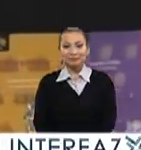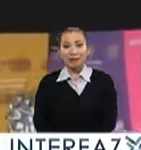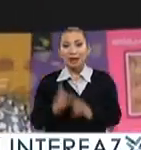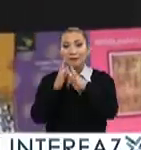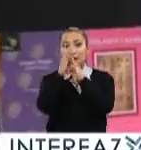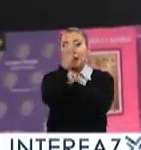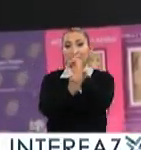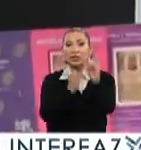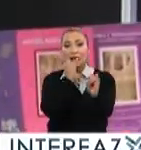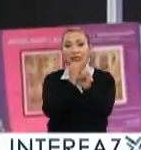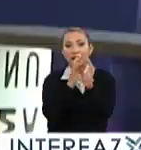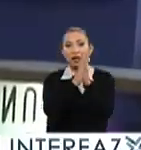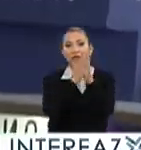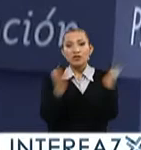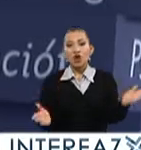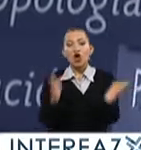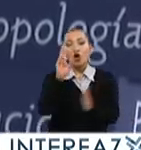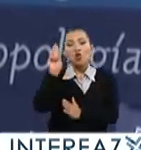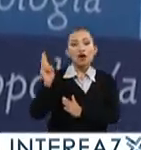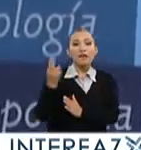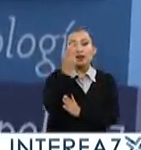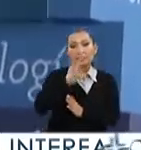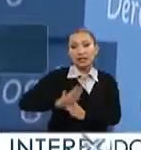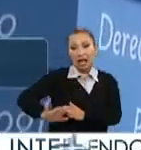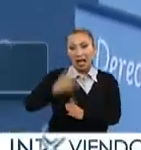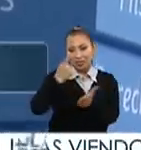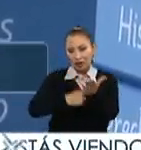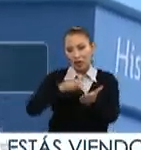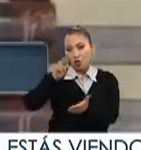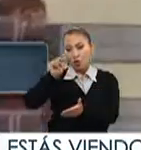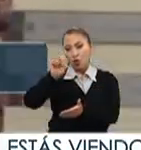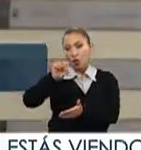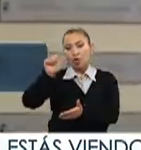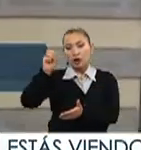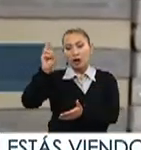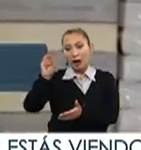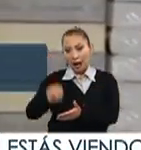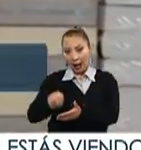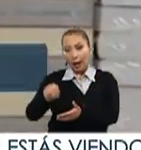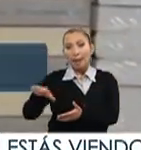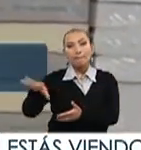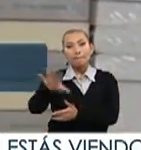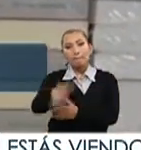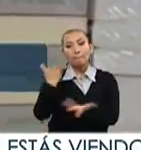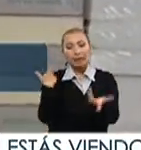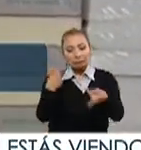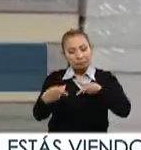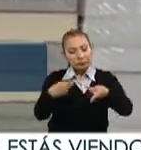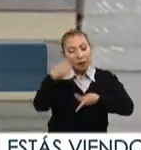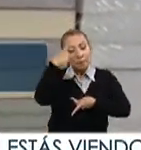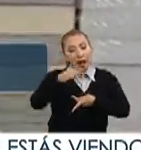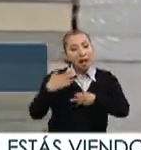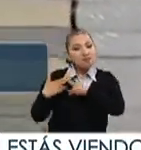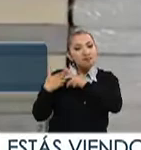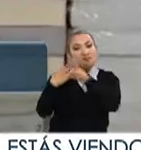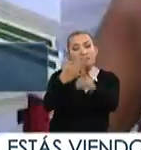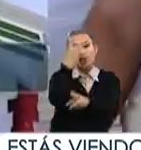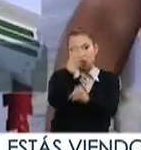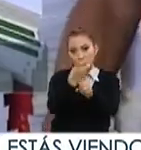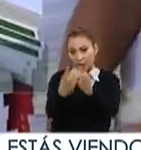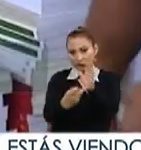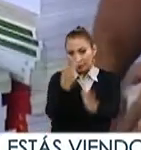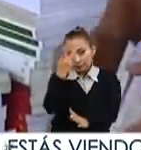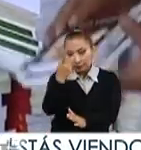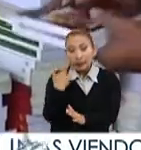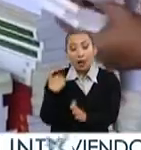La Feria Internacional del Libro Universitario de la Universidad Nacional Autónoma de México se alista para celebrar su segunda